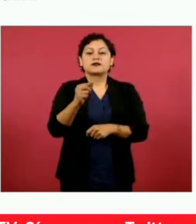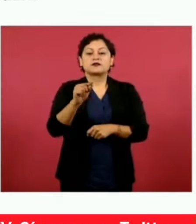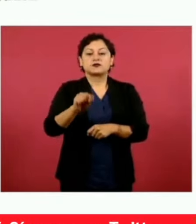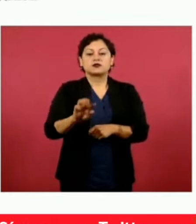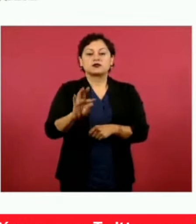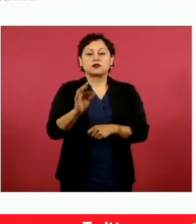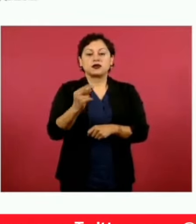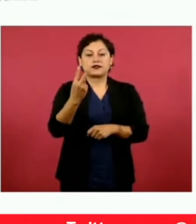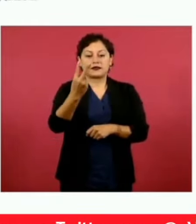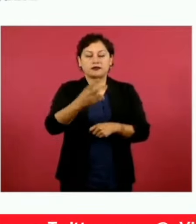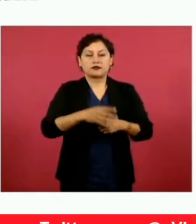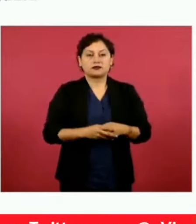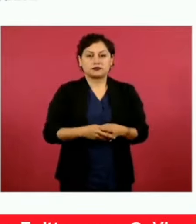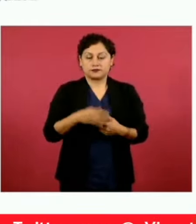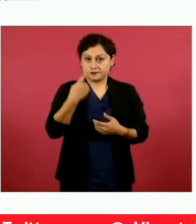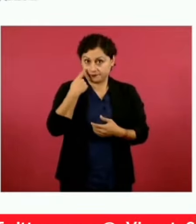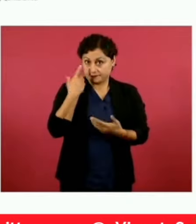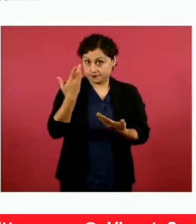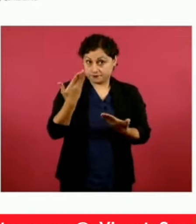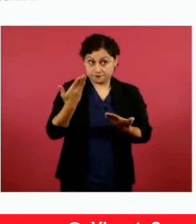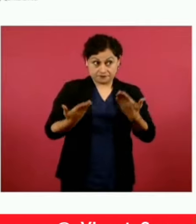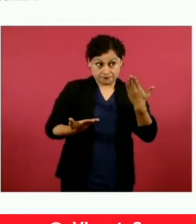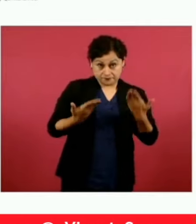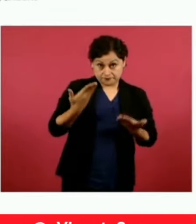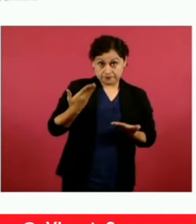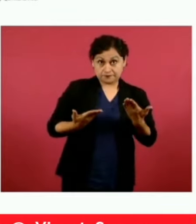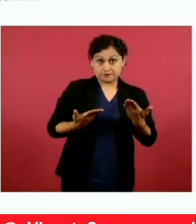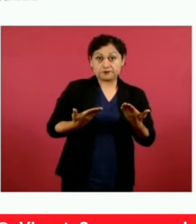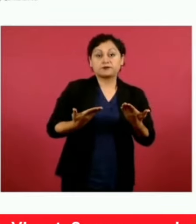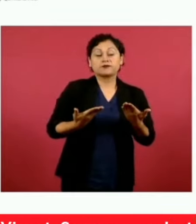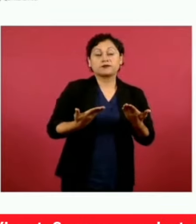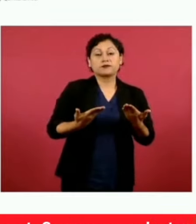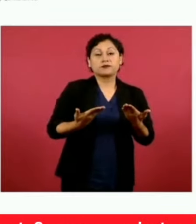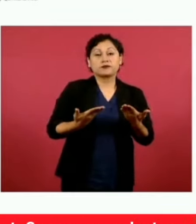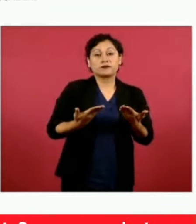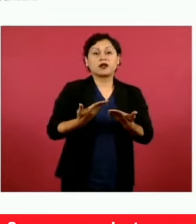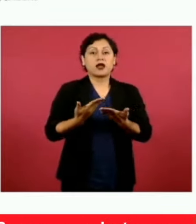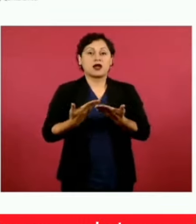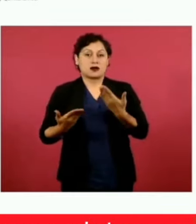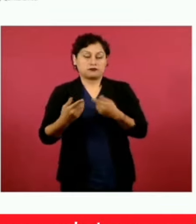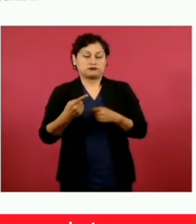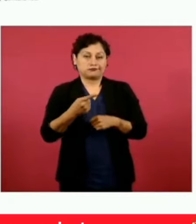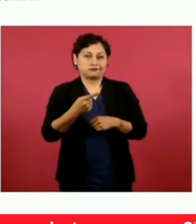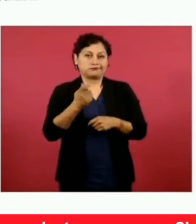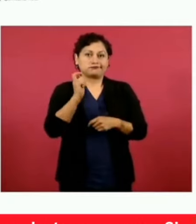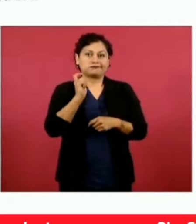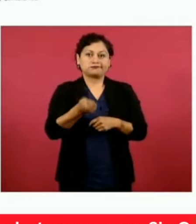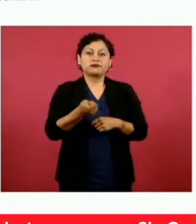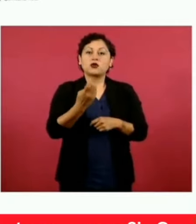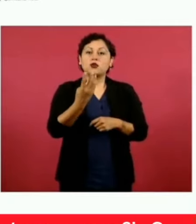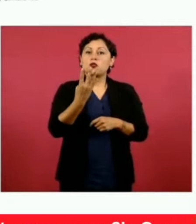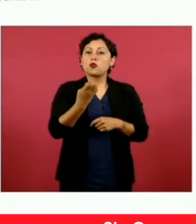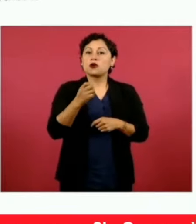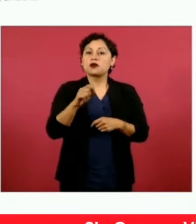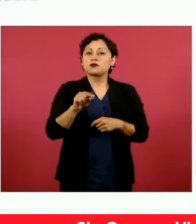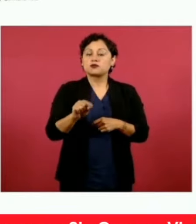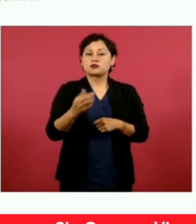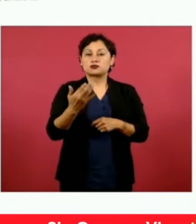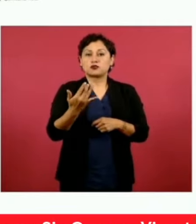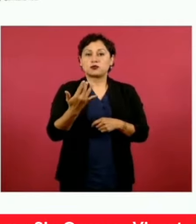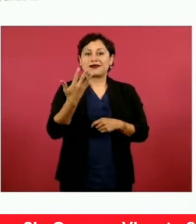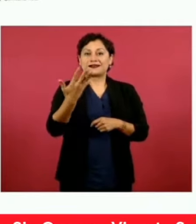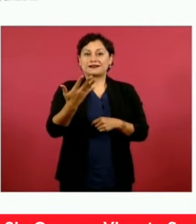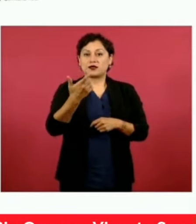$22.42. Como ustedes ven, entre el precio anterior y el precio que les estoy comentando hay una diferencia de 4.55